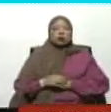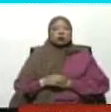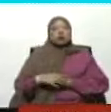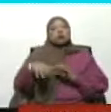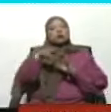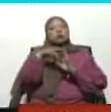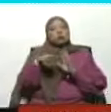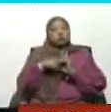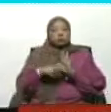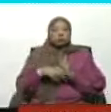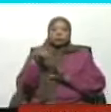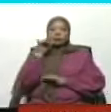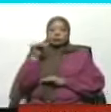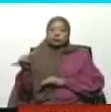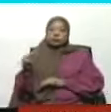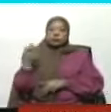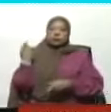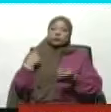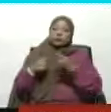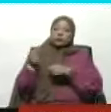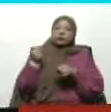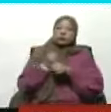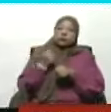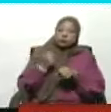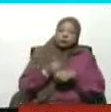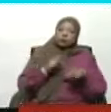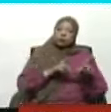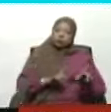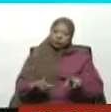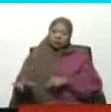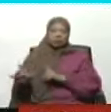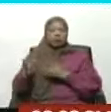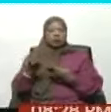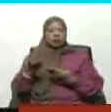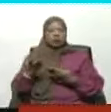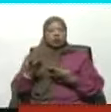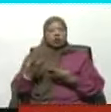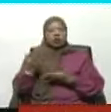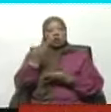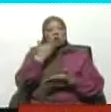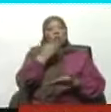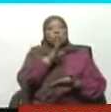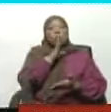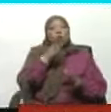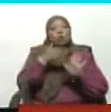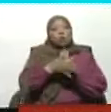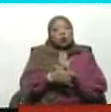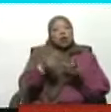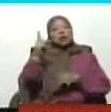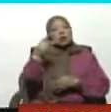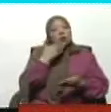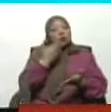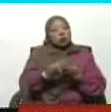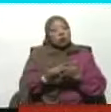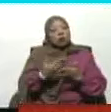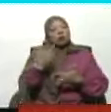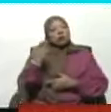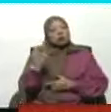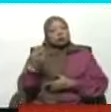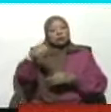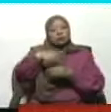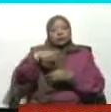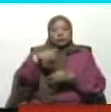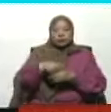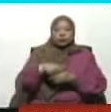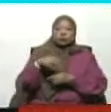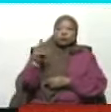palabra, entregar la obra terminada y pasar a financiar la segunda obra que quedó en la votación de